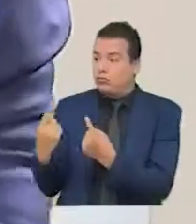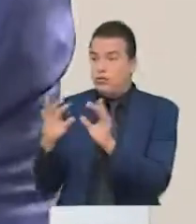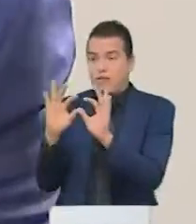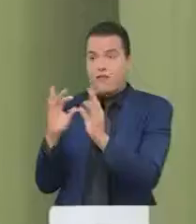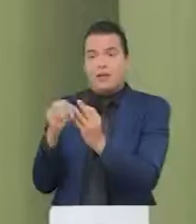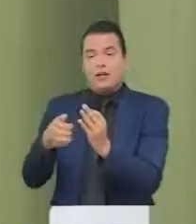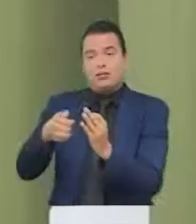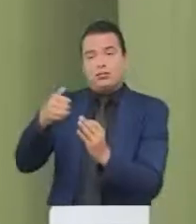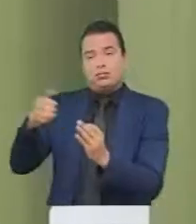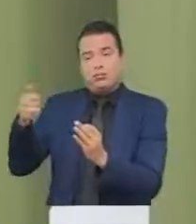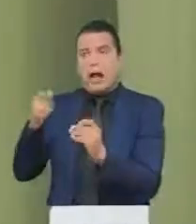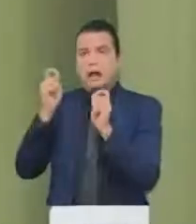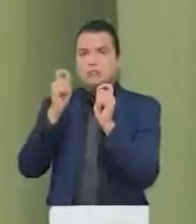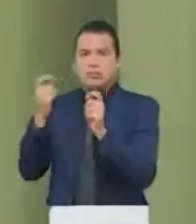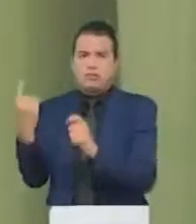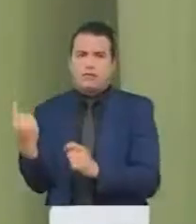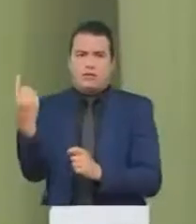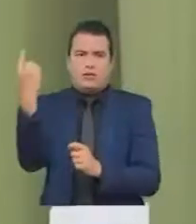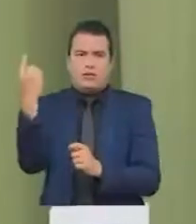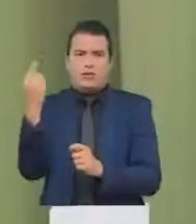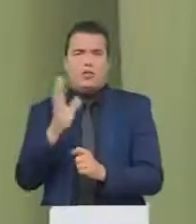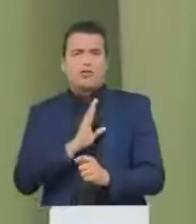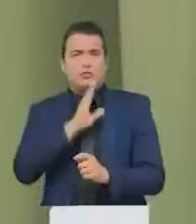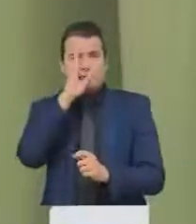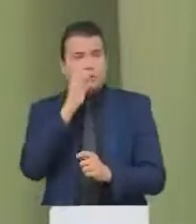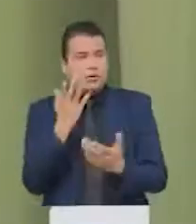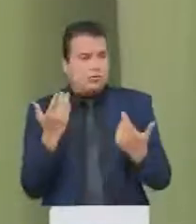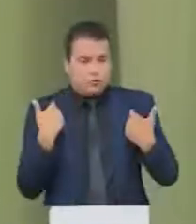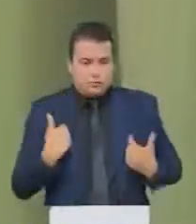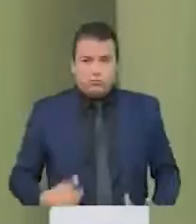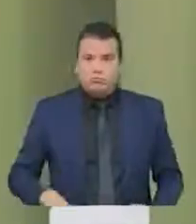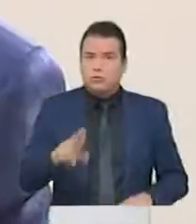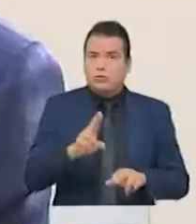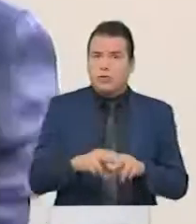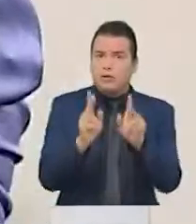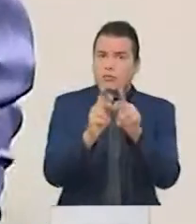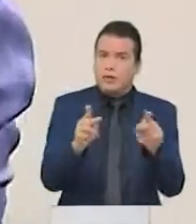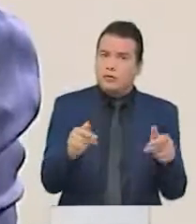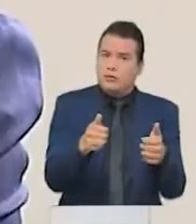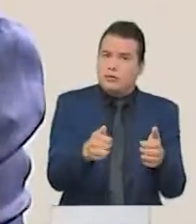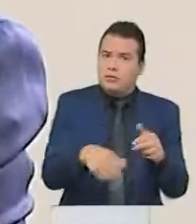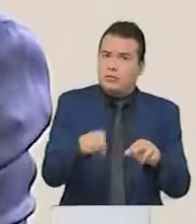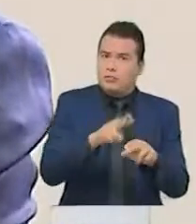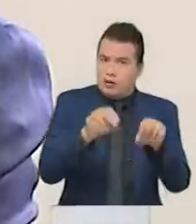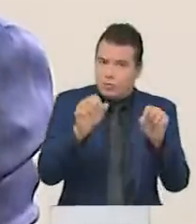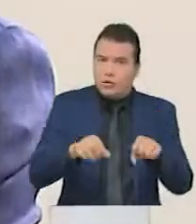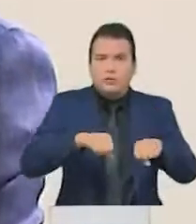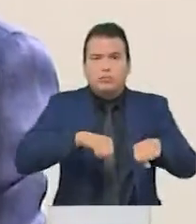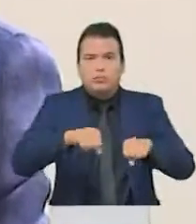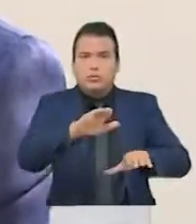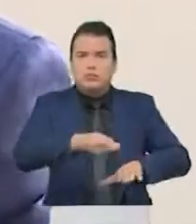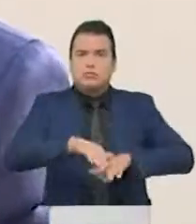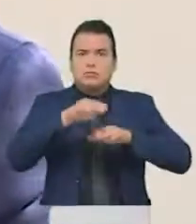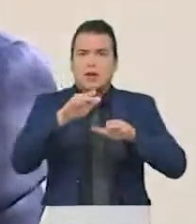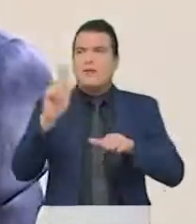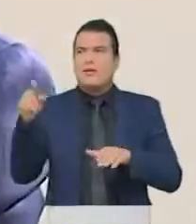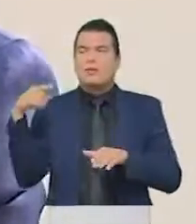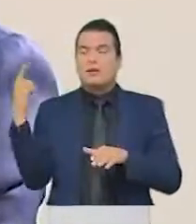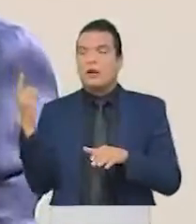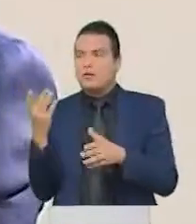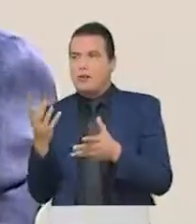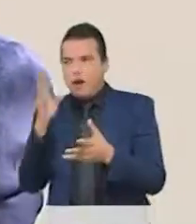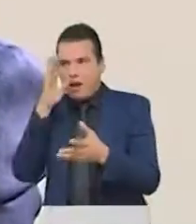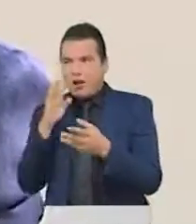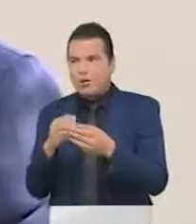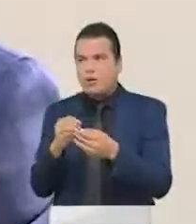y a eso estaba más acostumbrado se metieron los politiqueros y entonces se meten a repartir una torta burocrática en el estado y lo que se necesita